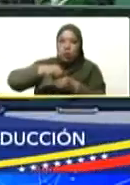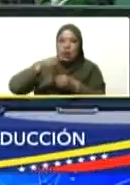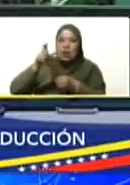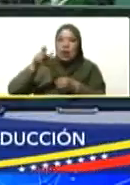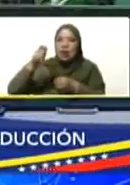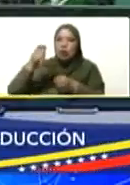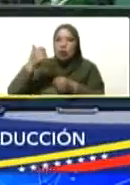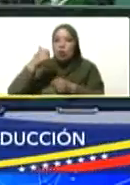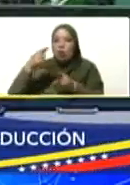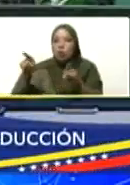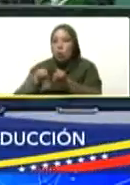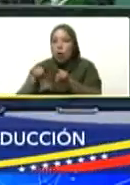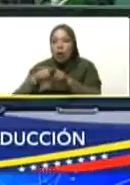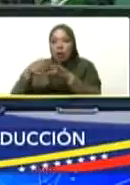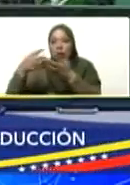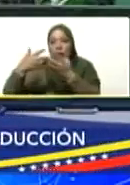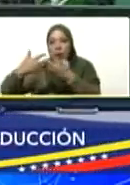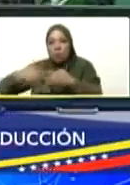renta petrolera,